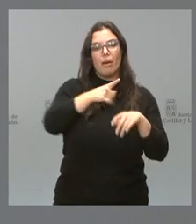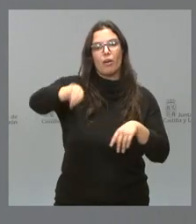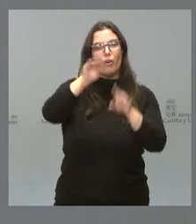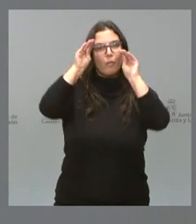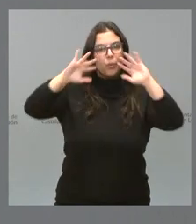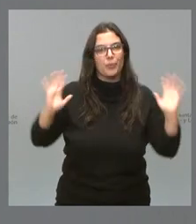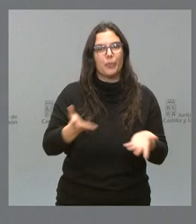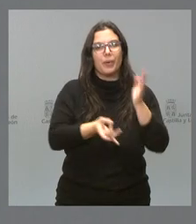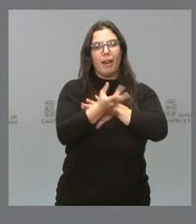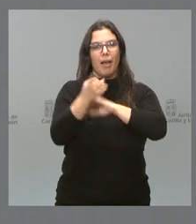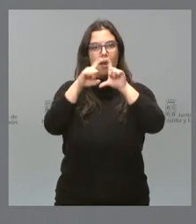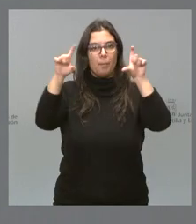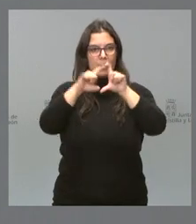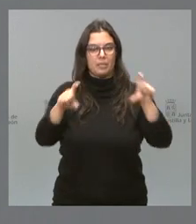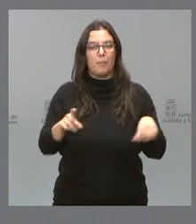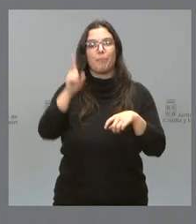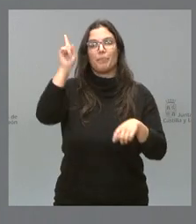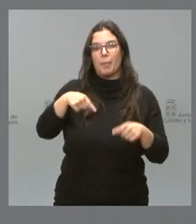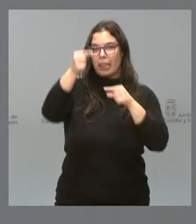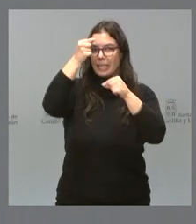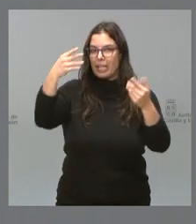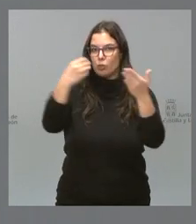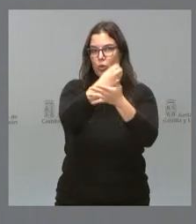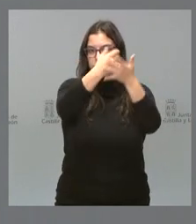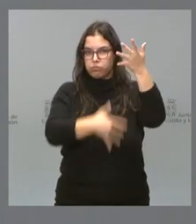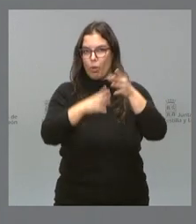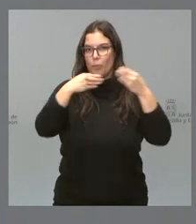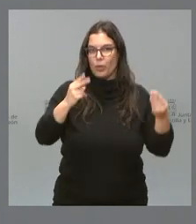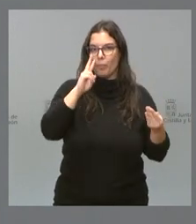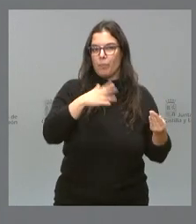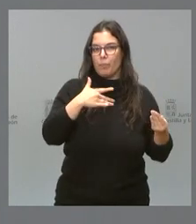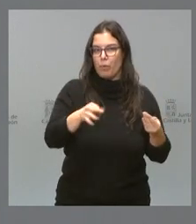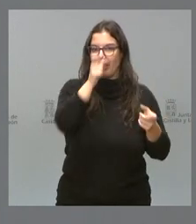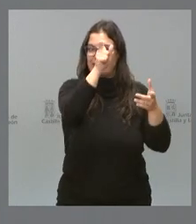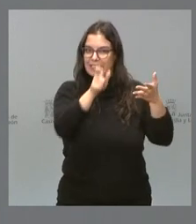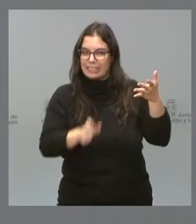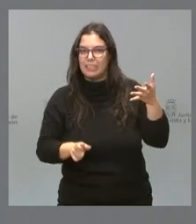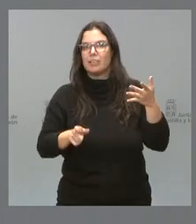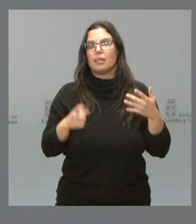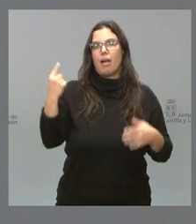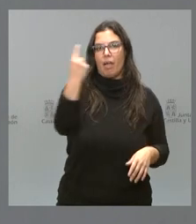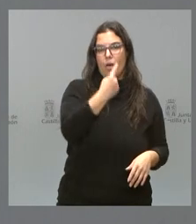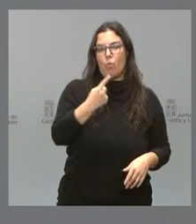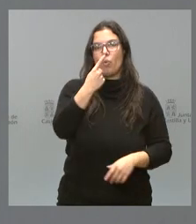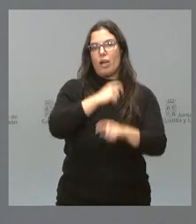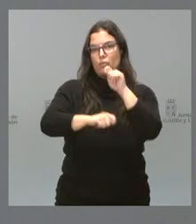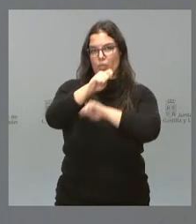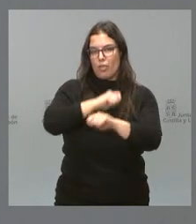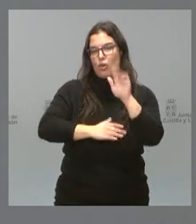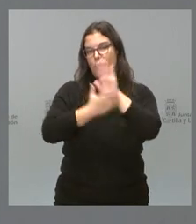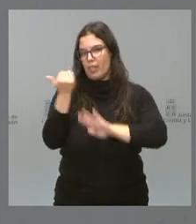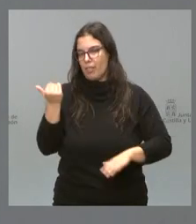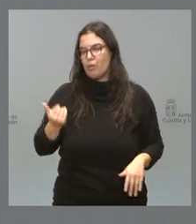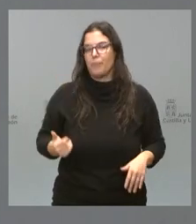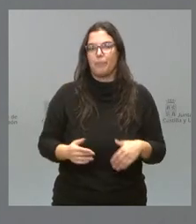fomento del emprendimiento tienen ustedes también el detalle en toda la documentación de las cantidades otorgadas a cada una de estas asociaciones y